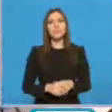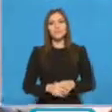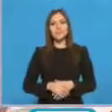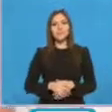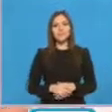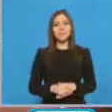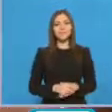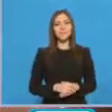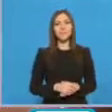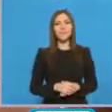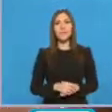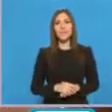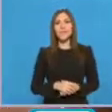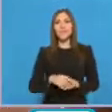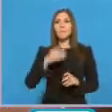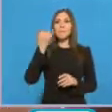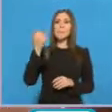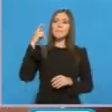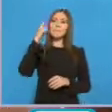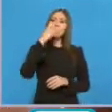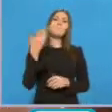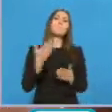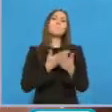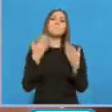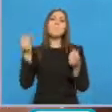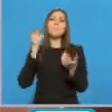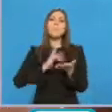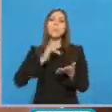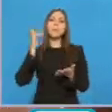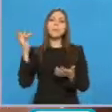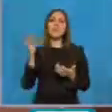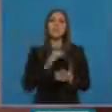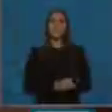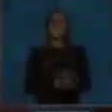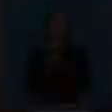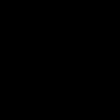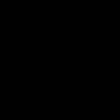Híjole, Claro eso que es sí. súper difícil. Alberto, muchas gracias. A ustedes, muchísimas Gracias, gracias. Alberto.